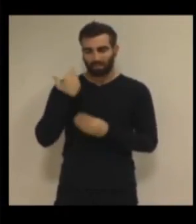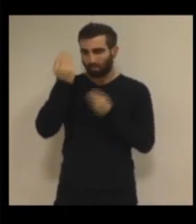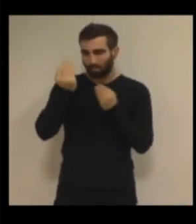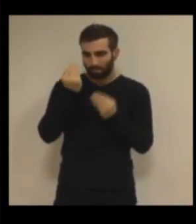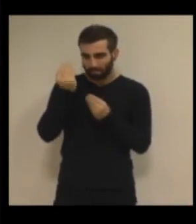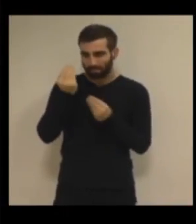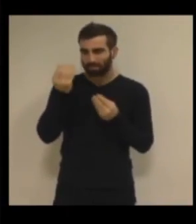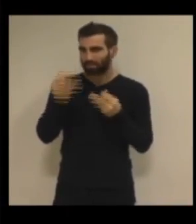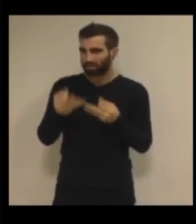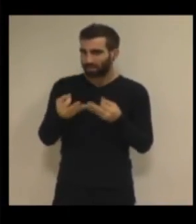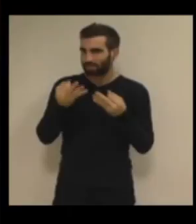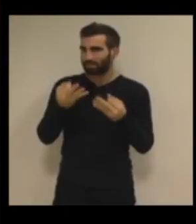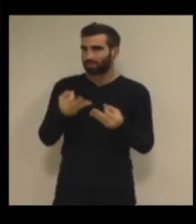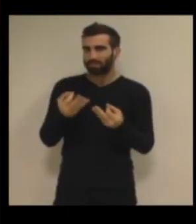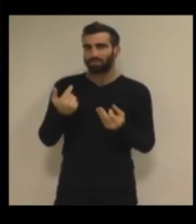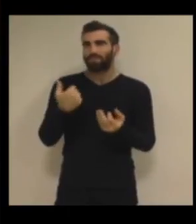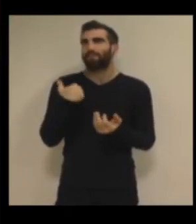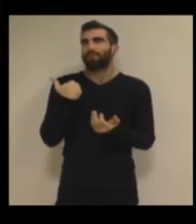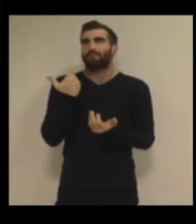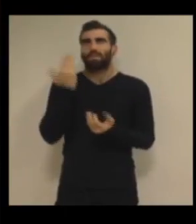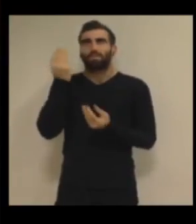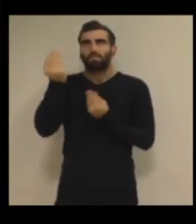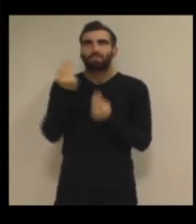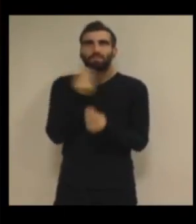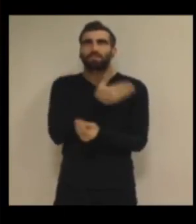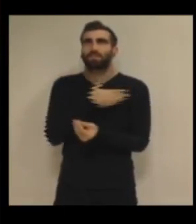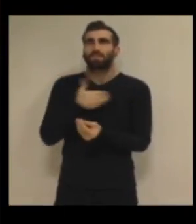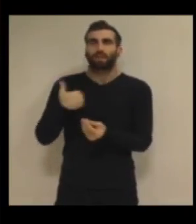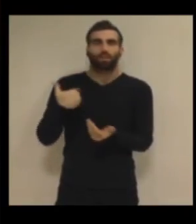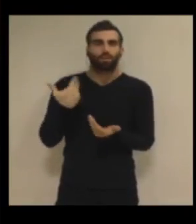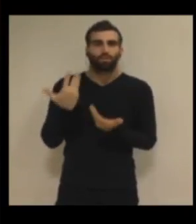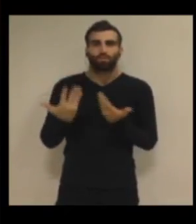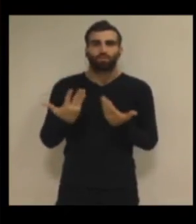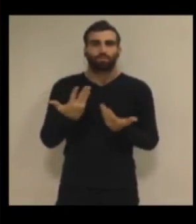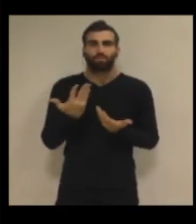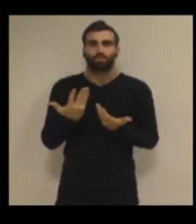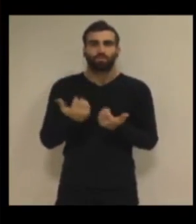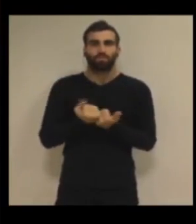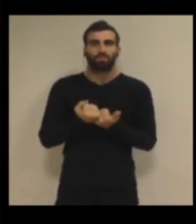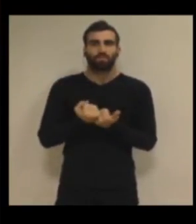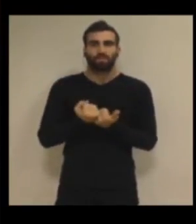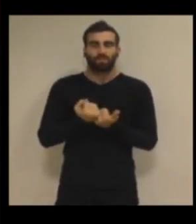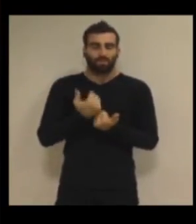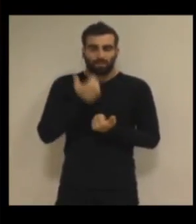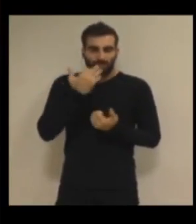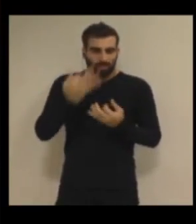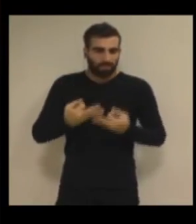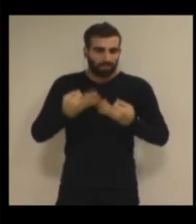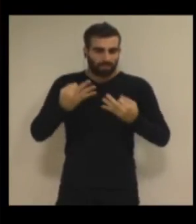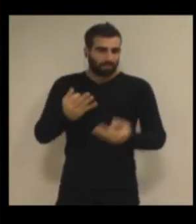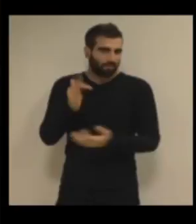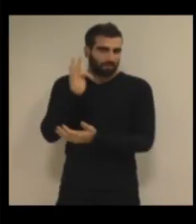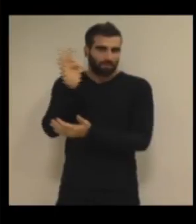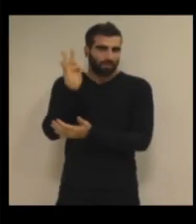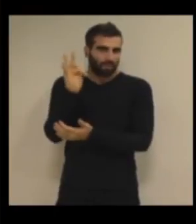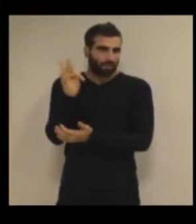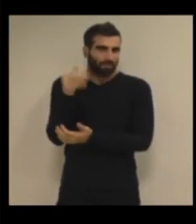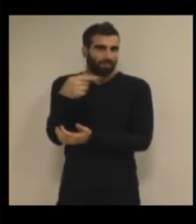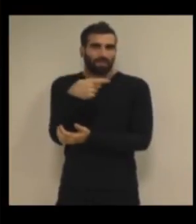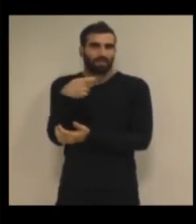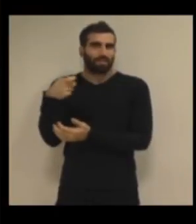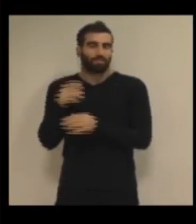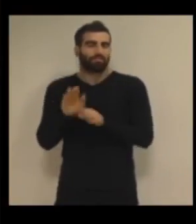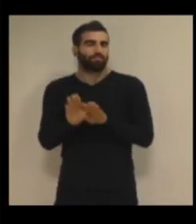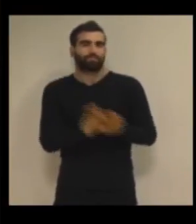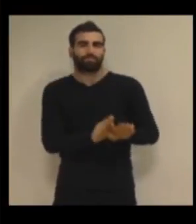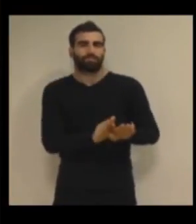decir, yo quiero pensar y tiendo a pensar en las partes positivas más que en las negativas, pero